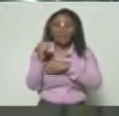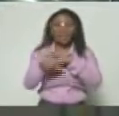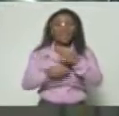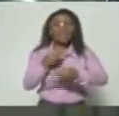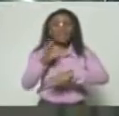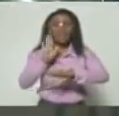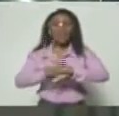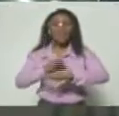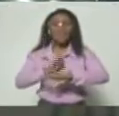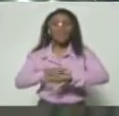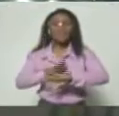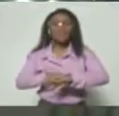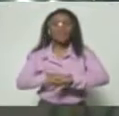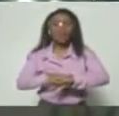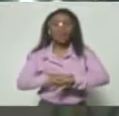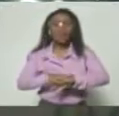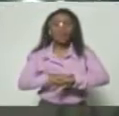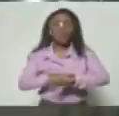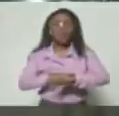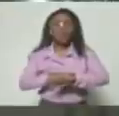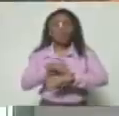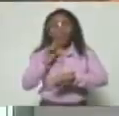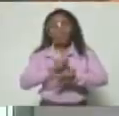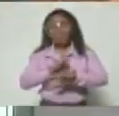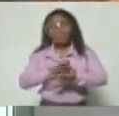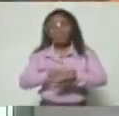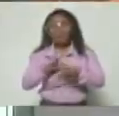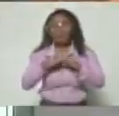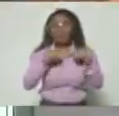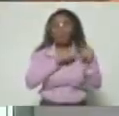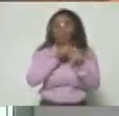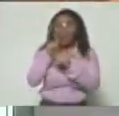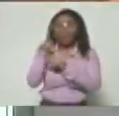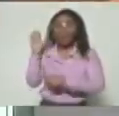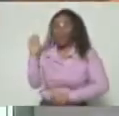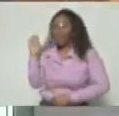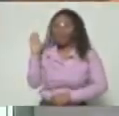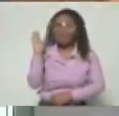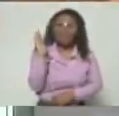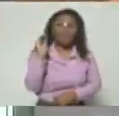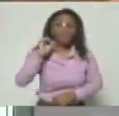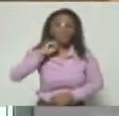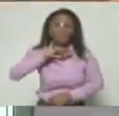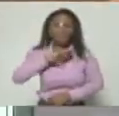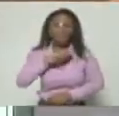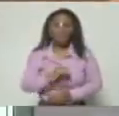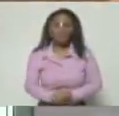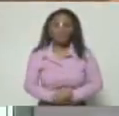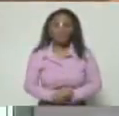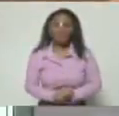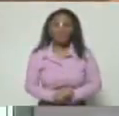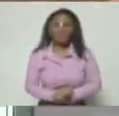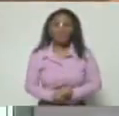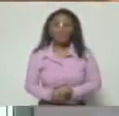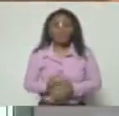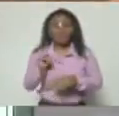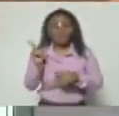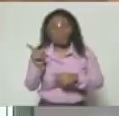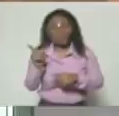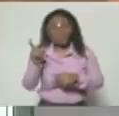ocurrió, o ha ocurrido en todo este devenir histórico, lo que